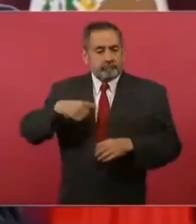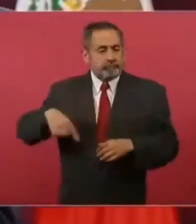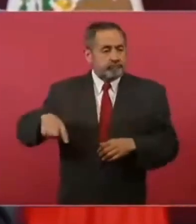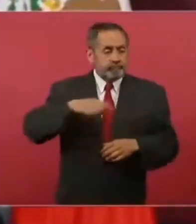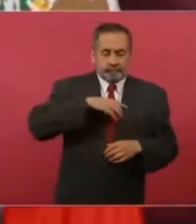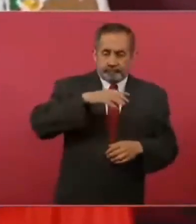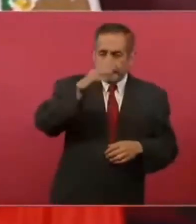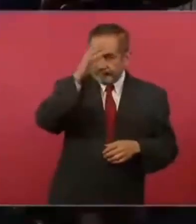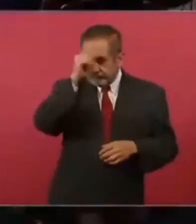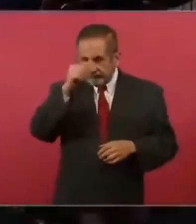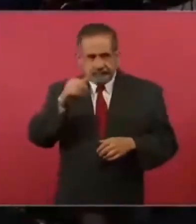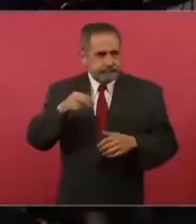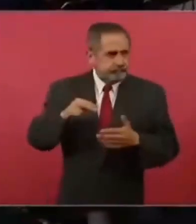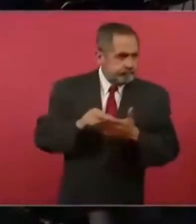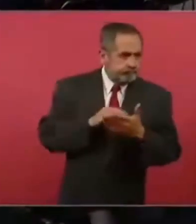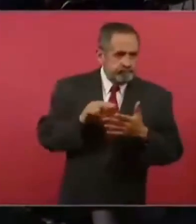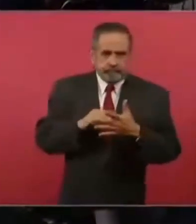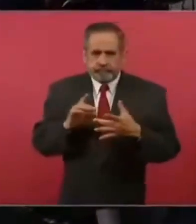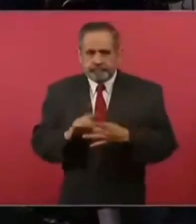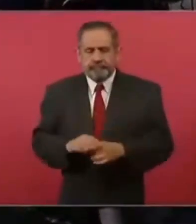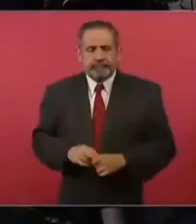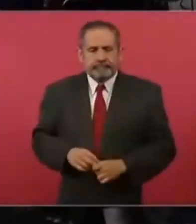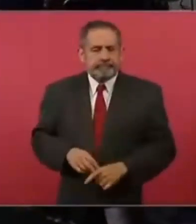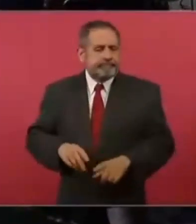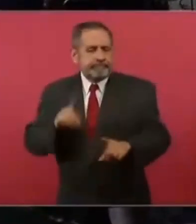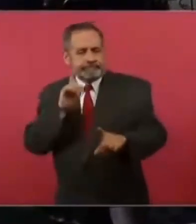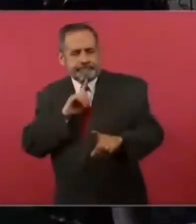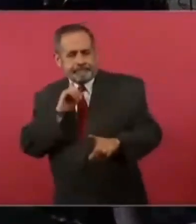Precisamente en este punto, presidente, ahora que el